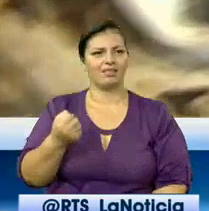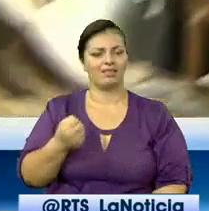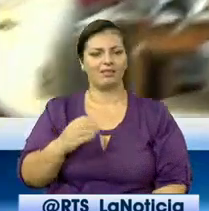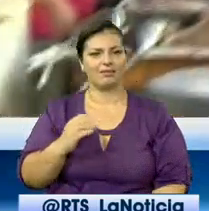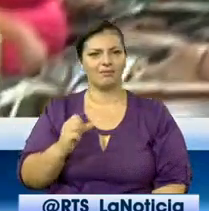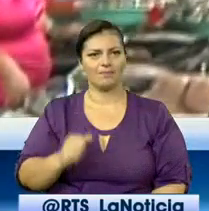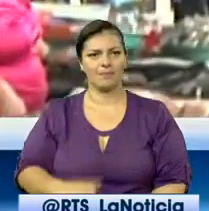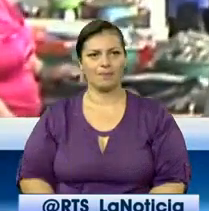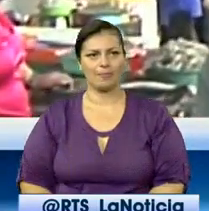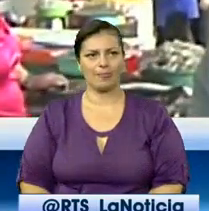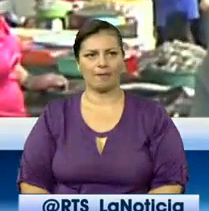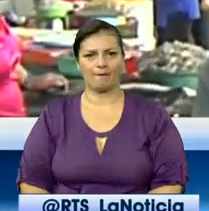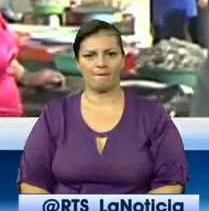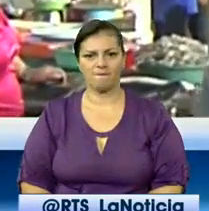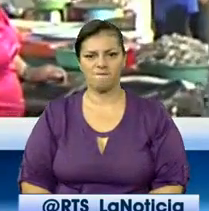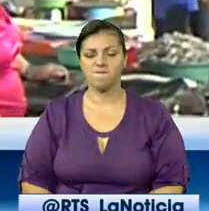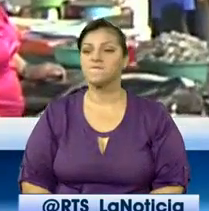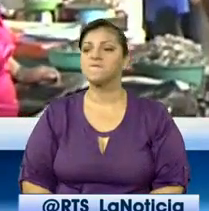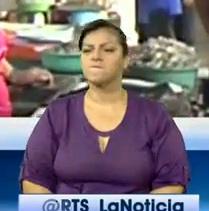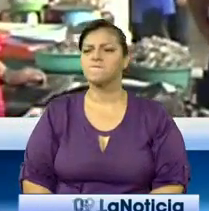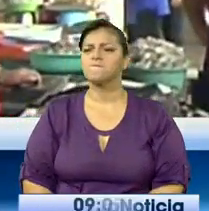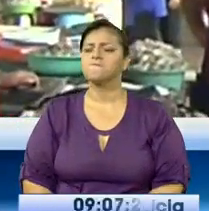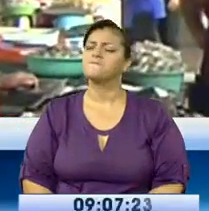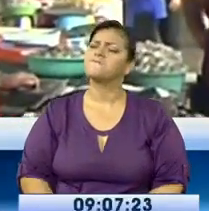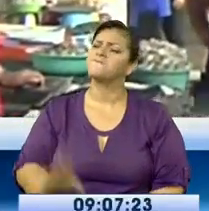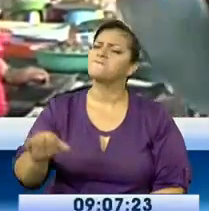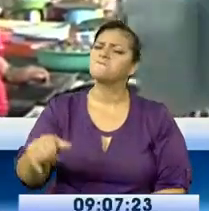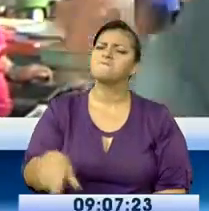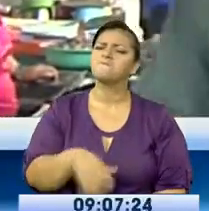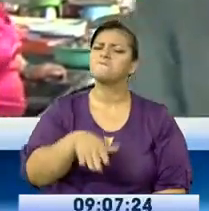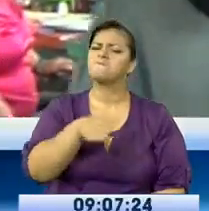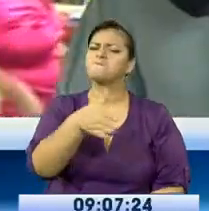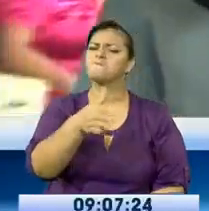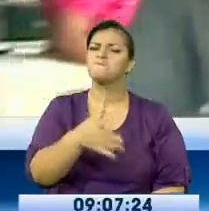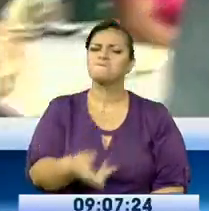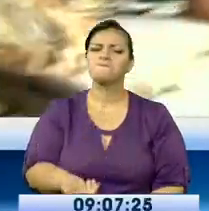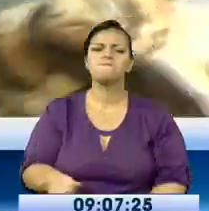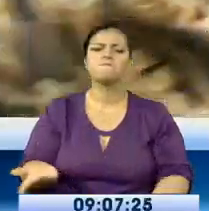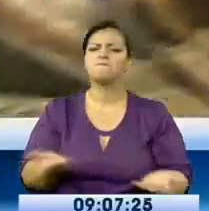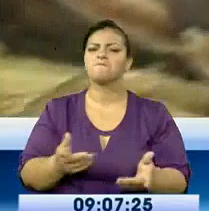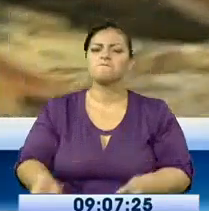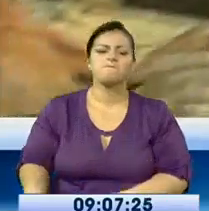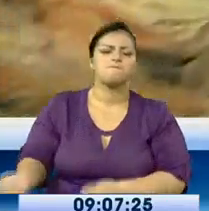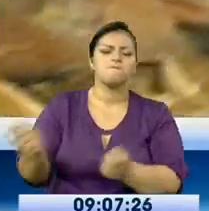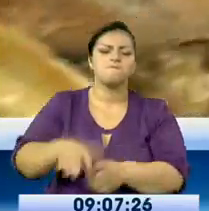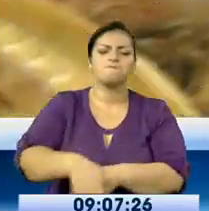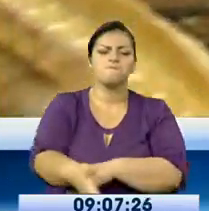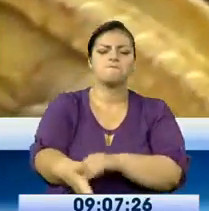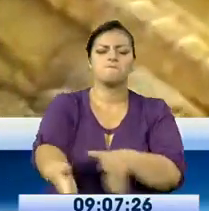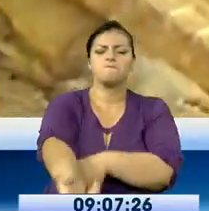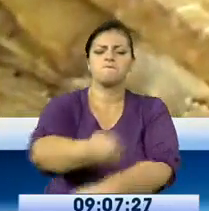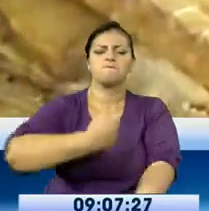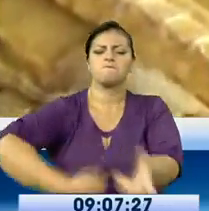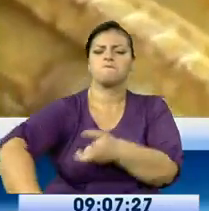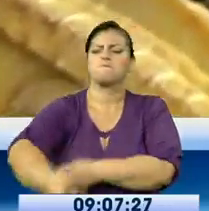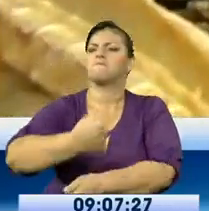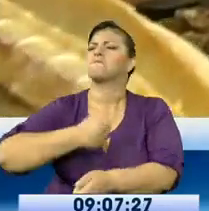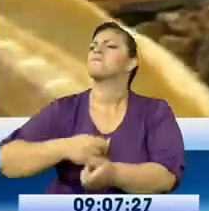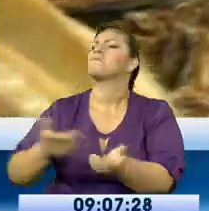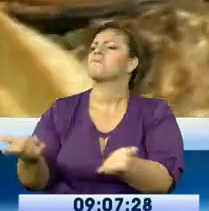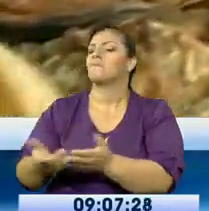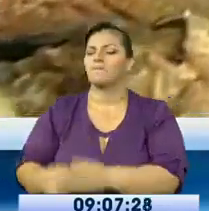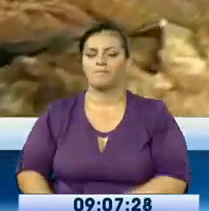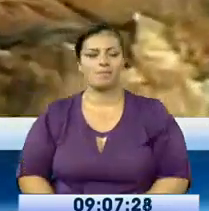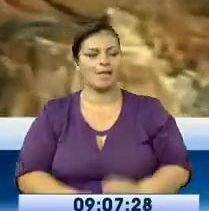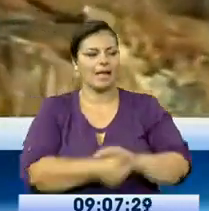galápago de galápago y ot también los los tra que el bacalao viene de Galápagos Muchísimas gracias amigo aquí el mercado caraguay puede